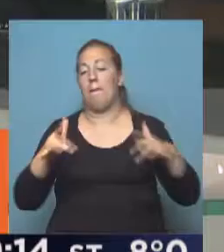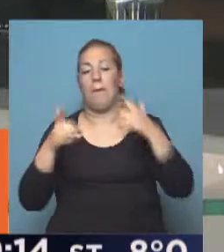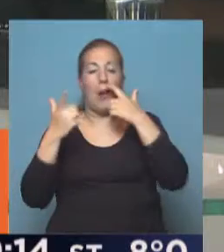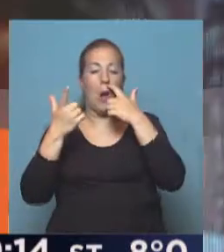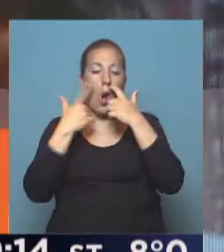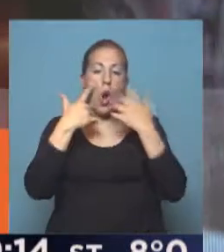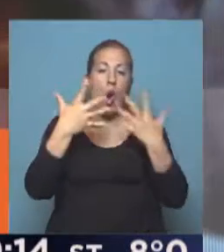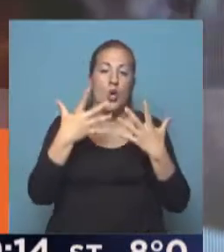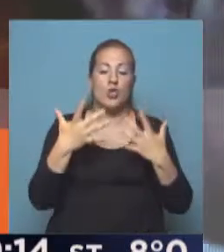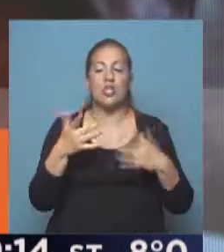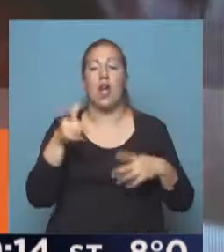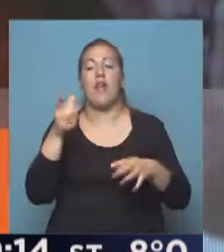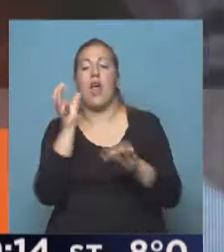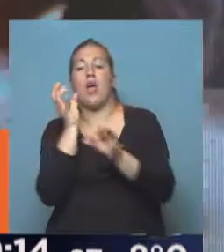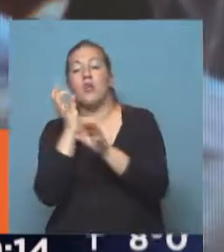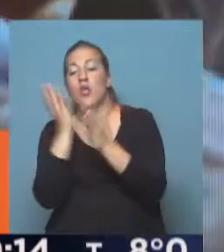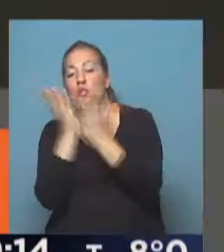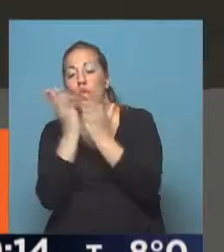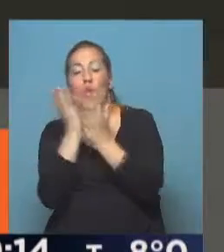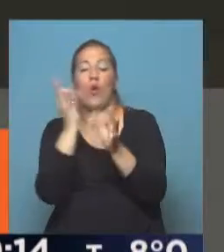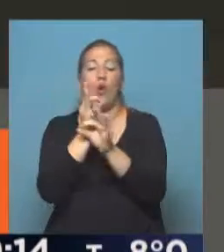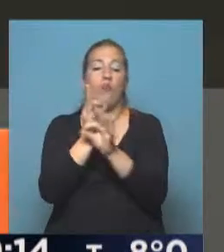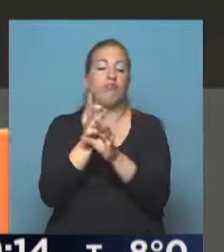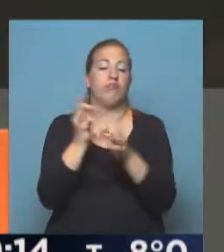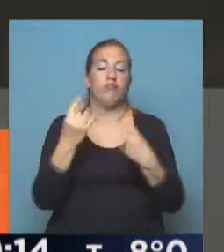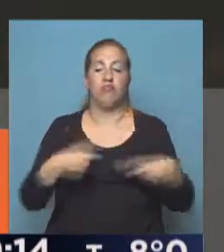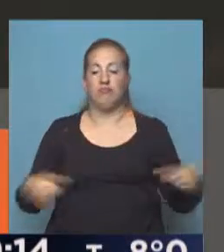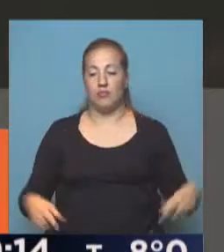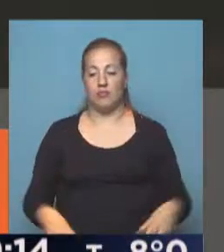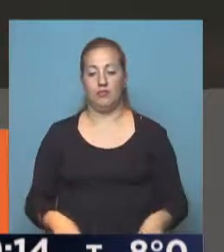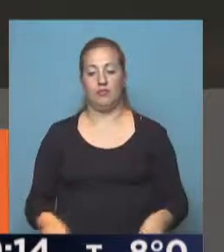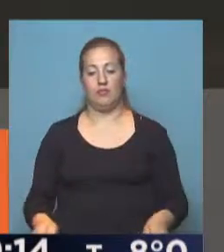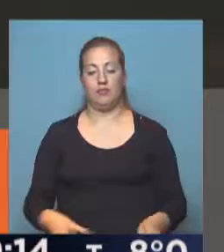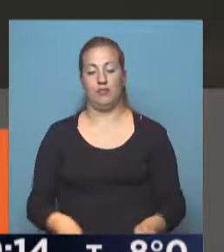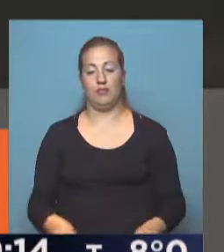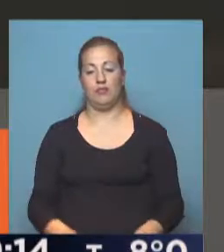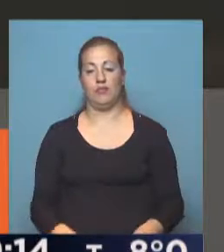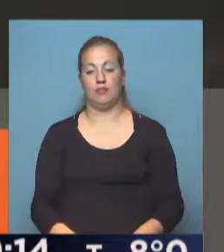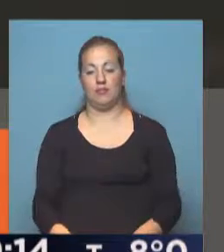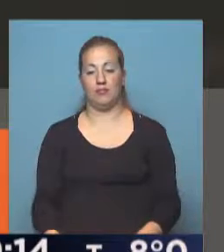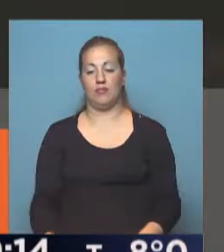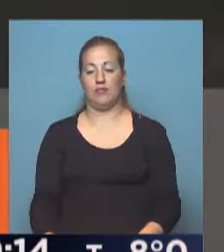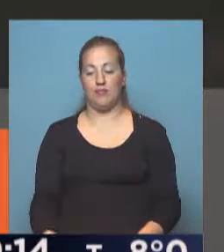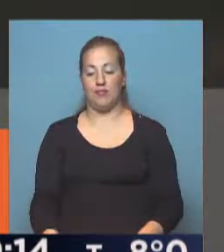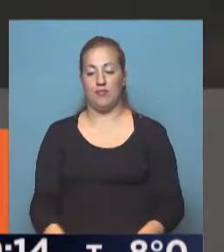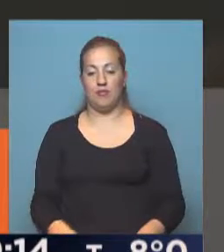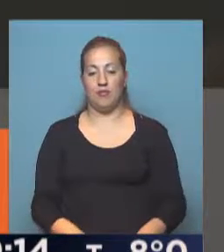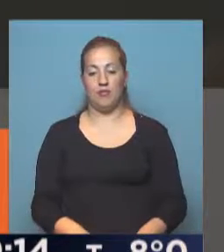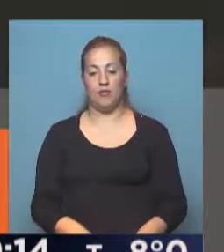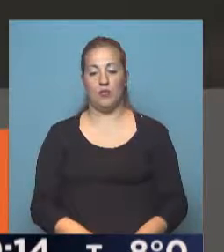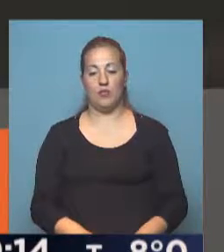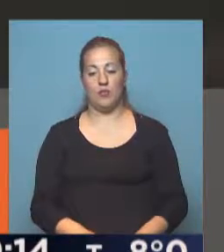populares académicos orejeros este nuestro 9